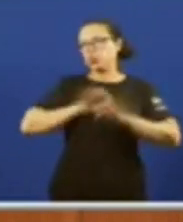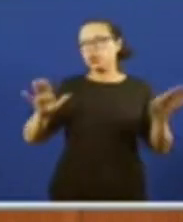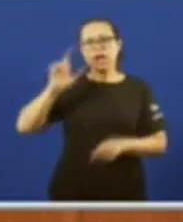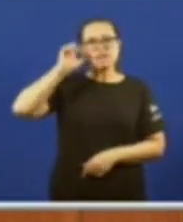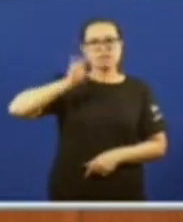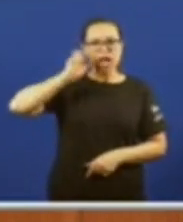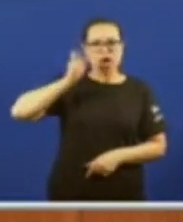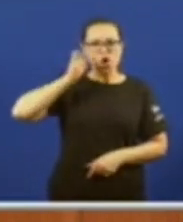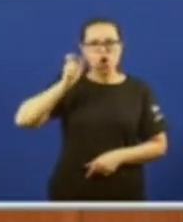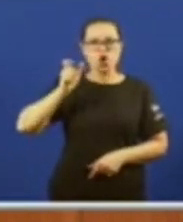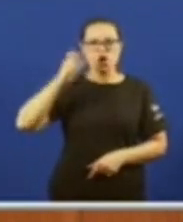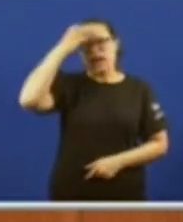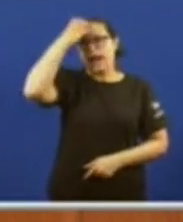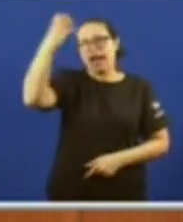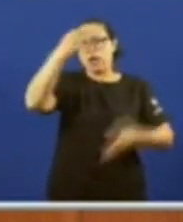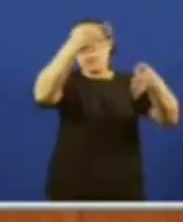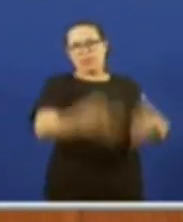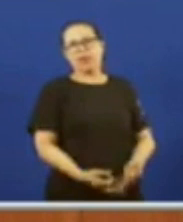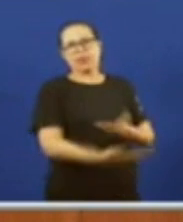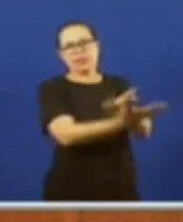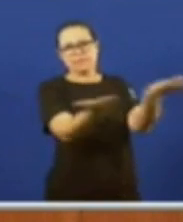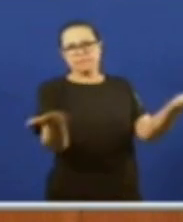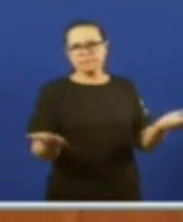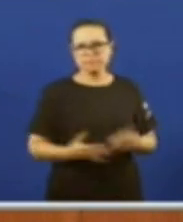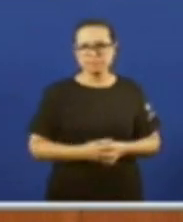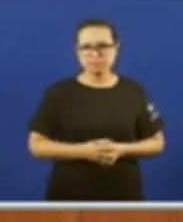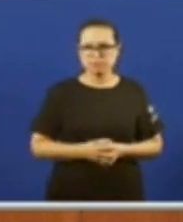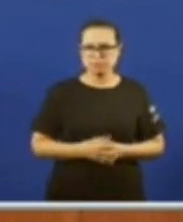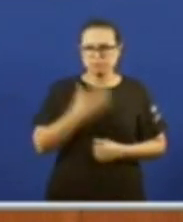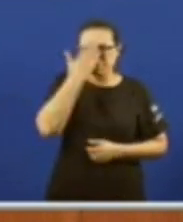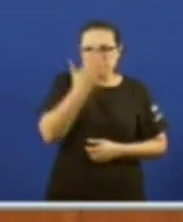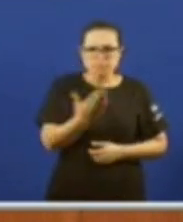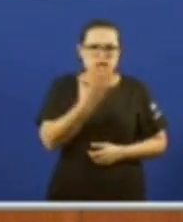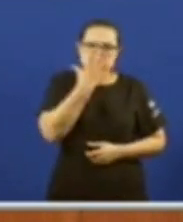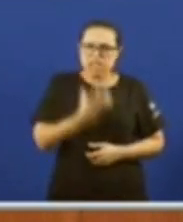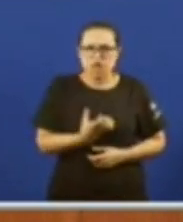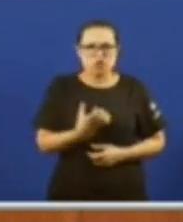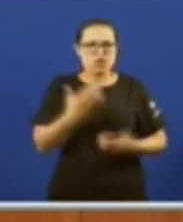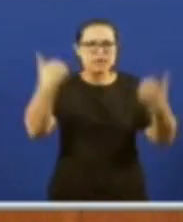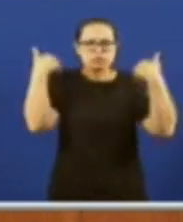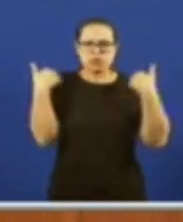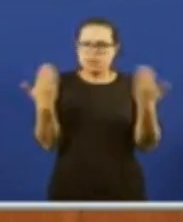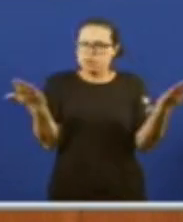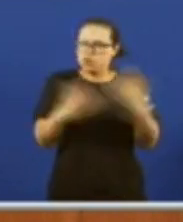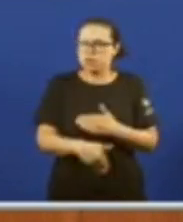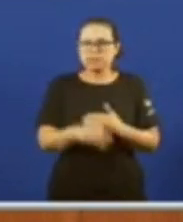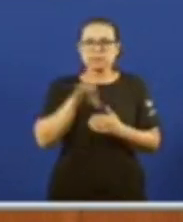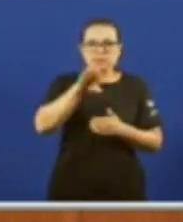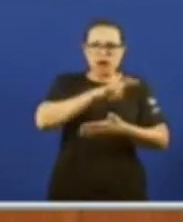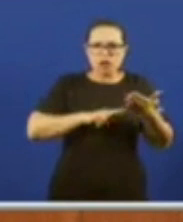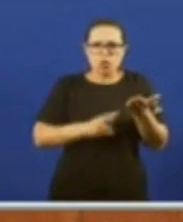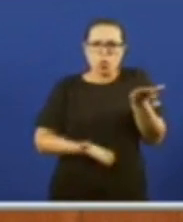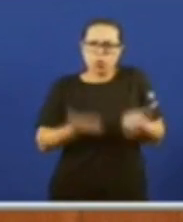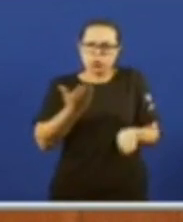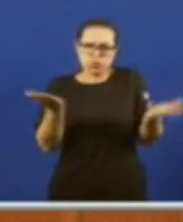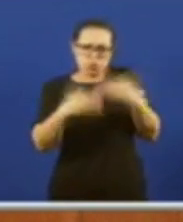sabemos que é o rei da verdade. Creo que non é serio, que non é responsable e que non é xusto para este país que veña vostede con